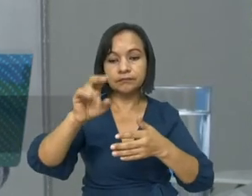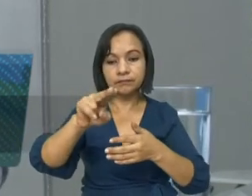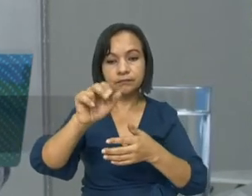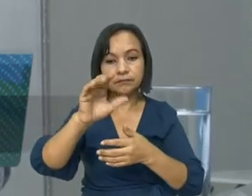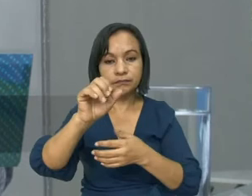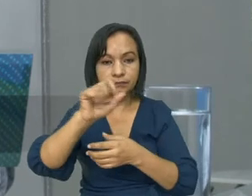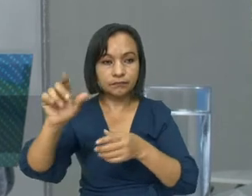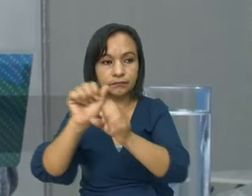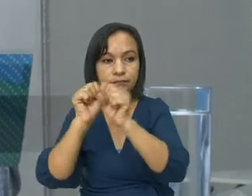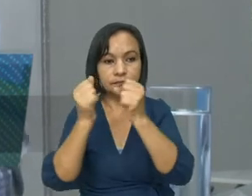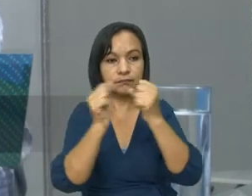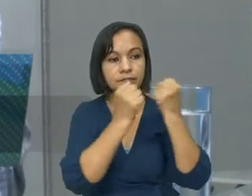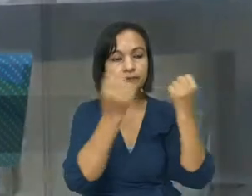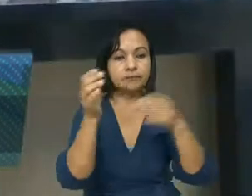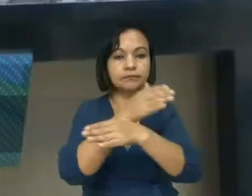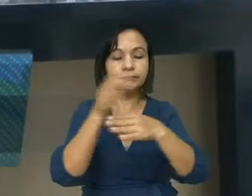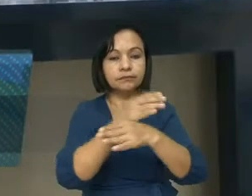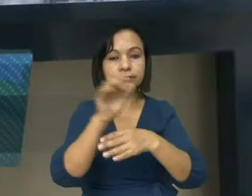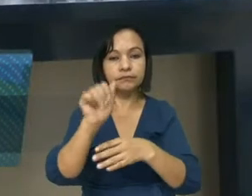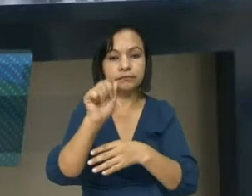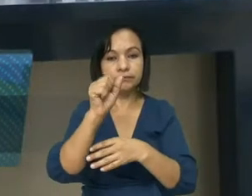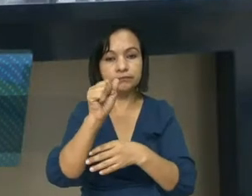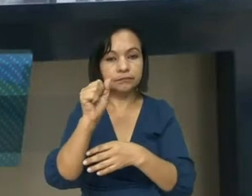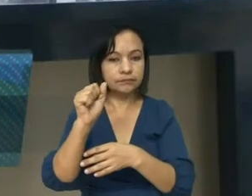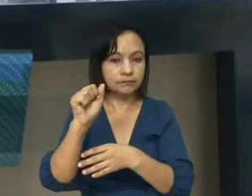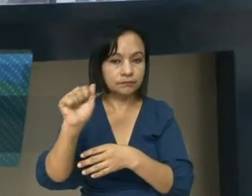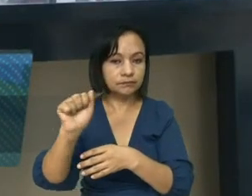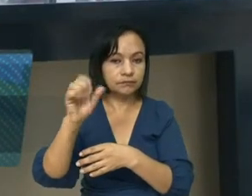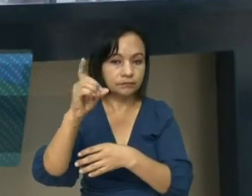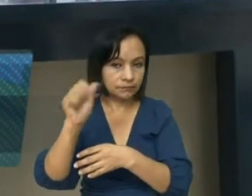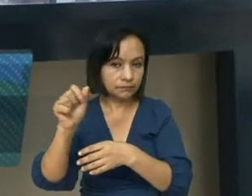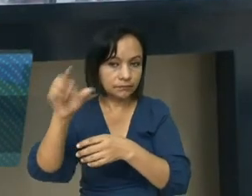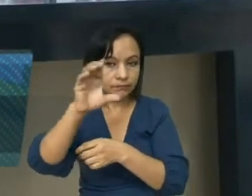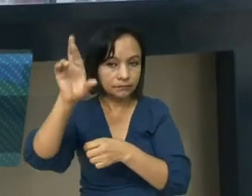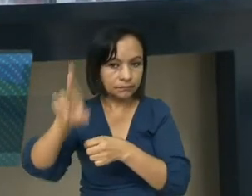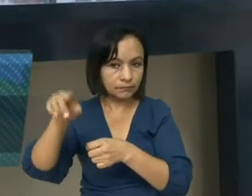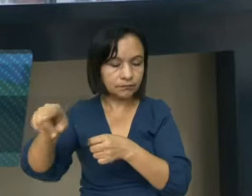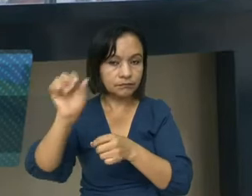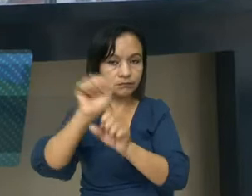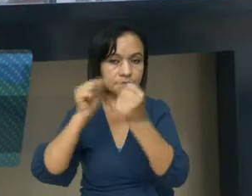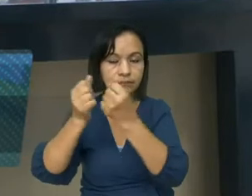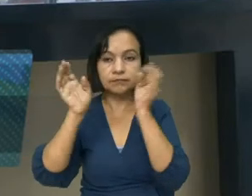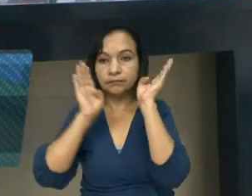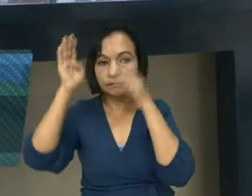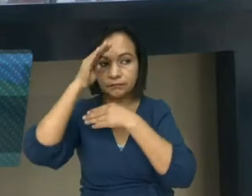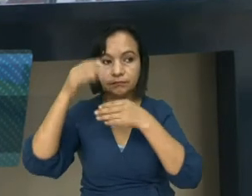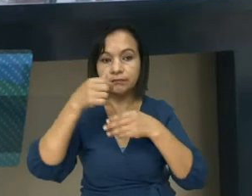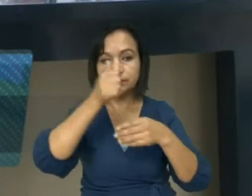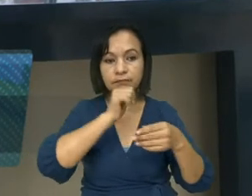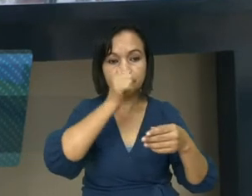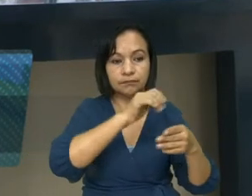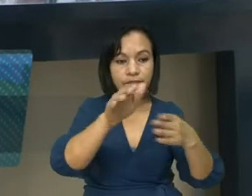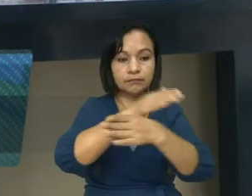las asociaciones, se llaman ASADA allá en Costa Rica. Son asociaciones privadas que llevan el agua potable